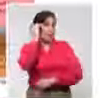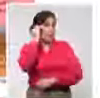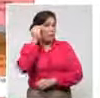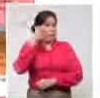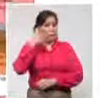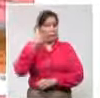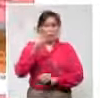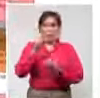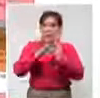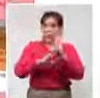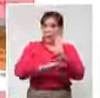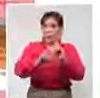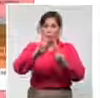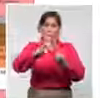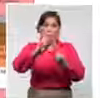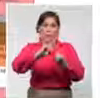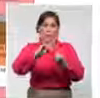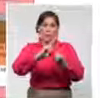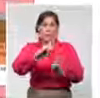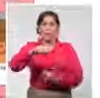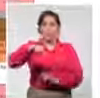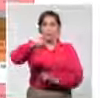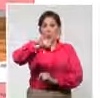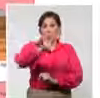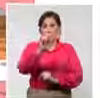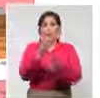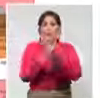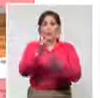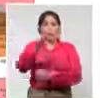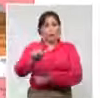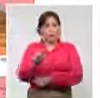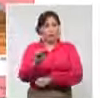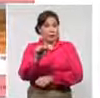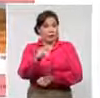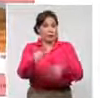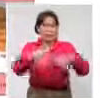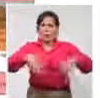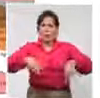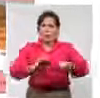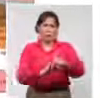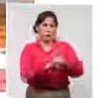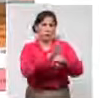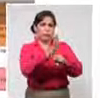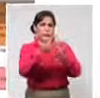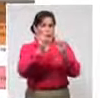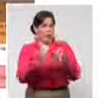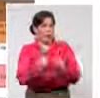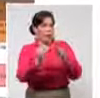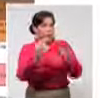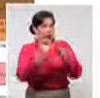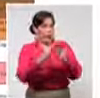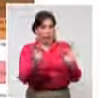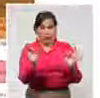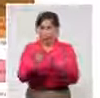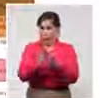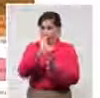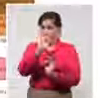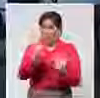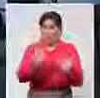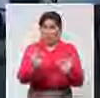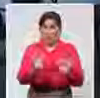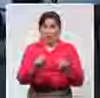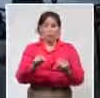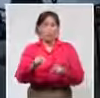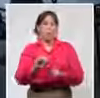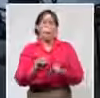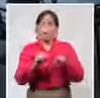La programación televisiva diseñada para estos estudiantes que por la situación epidemiológica de sus territorios no han podido retornar a